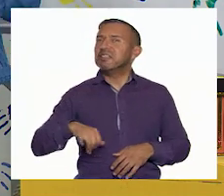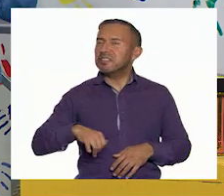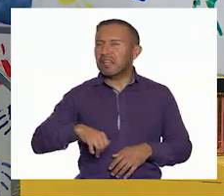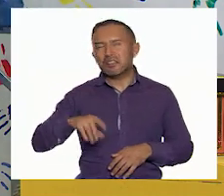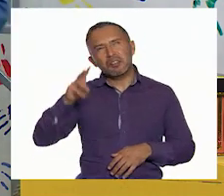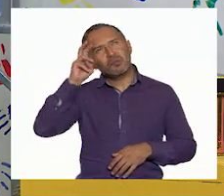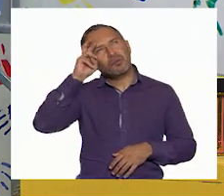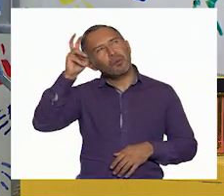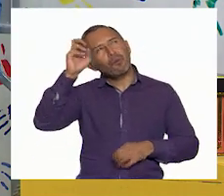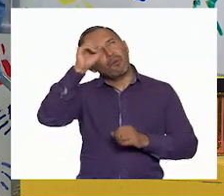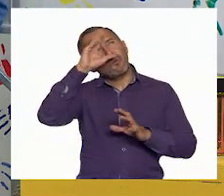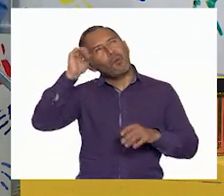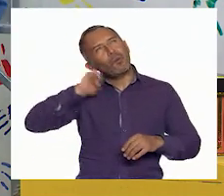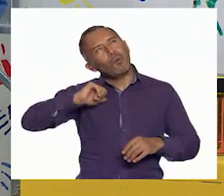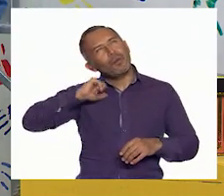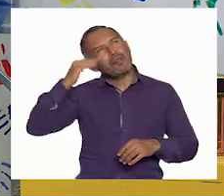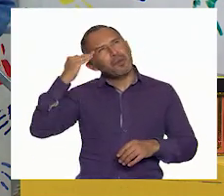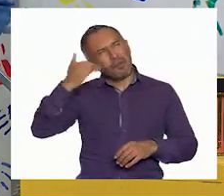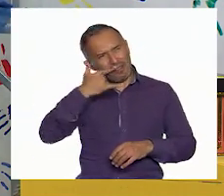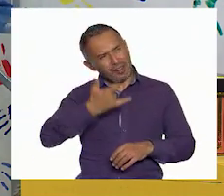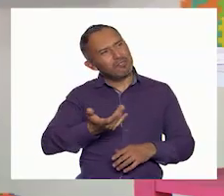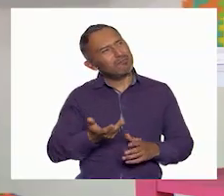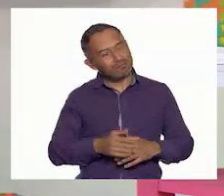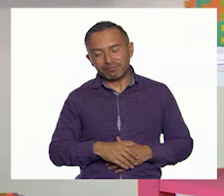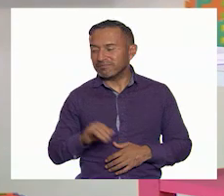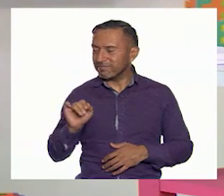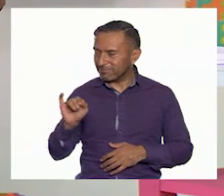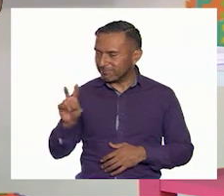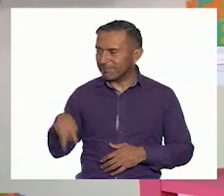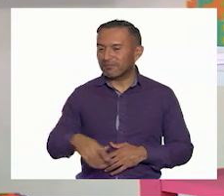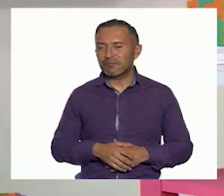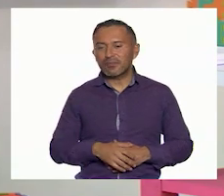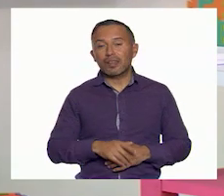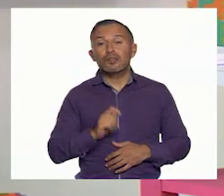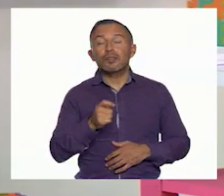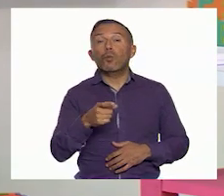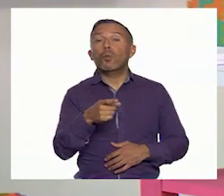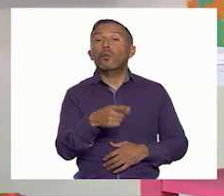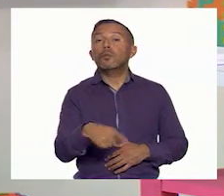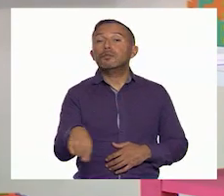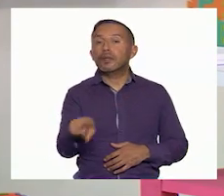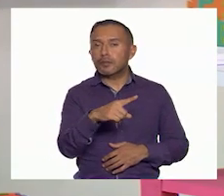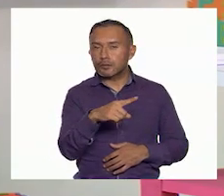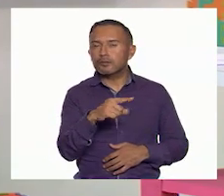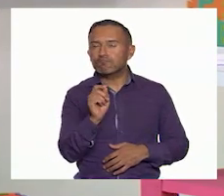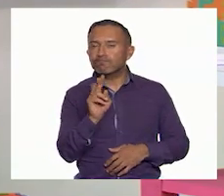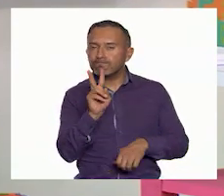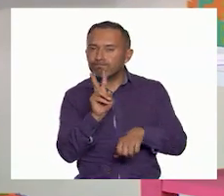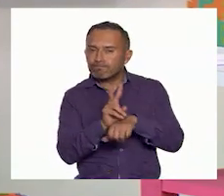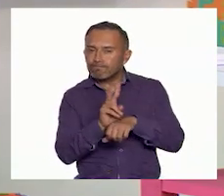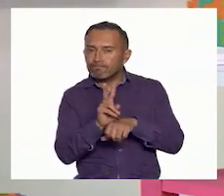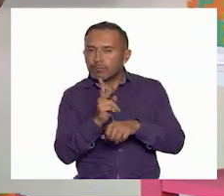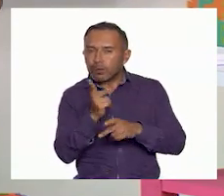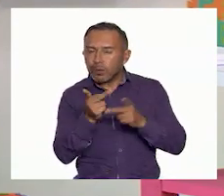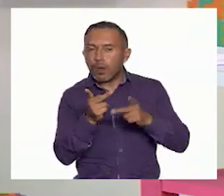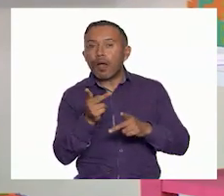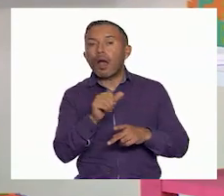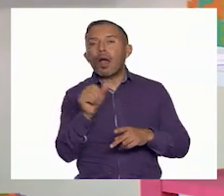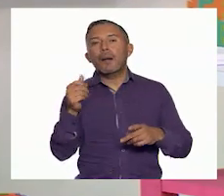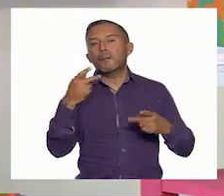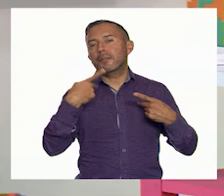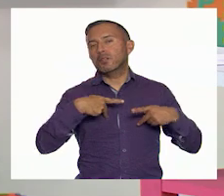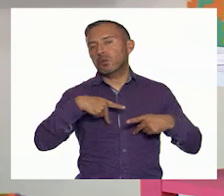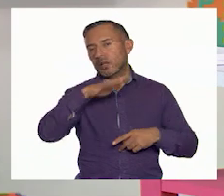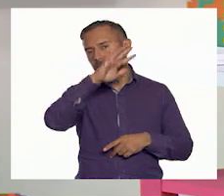cómo fue en ese momento, ¿no? Así es. Entonces, ustedes revisen y pregunten con las personas,